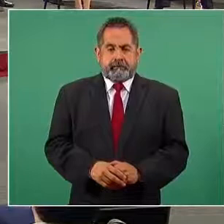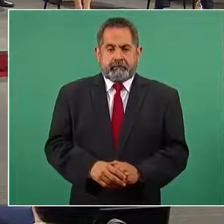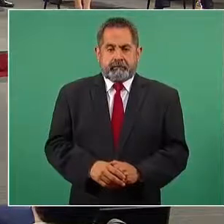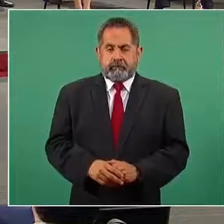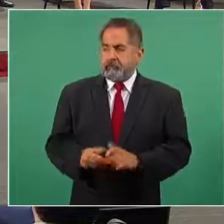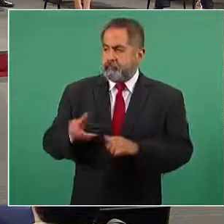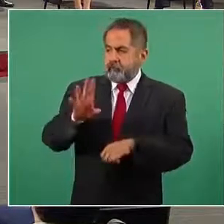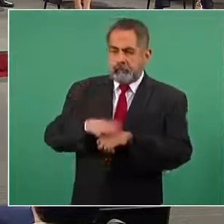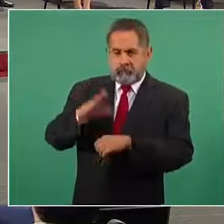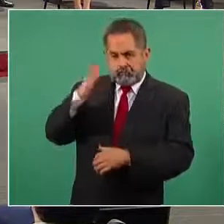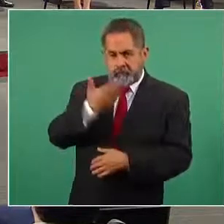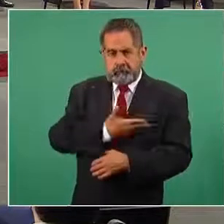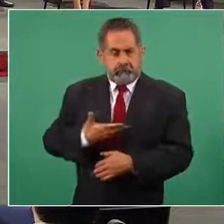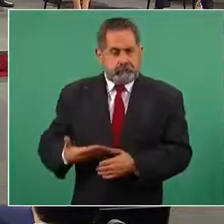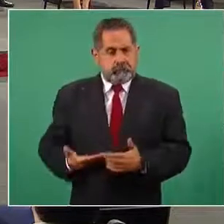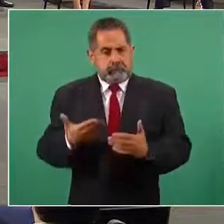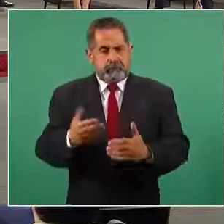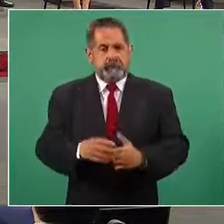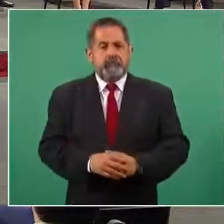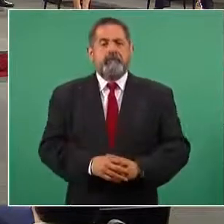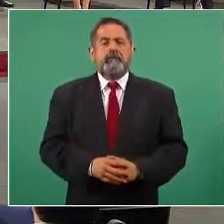Gracias. Con su permiso, señor presidente,